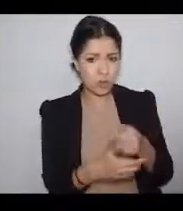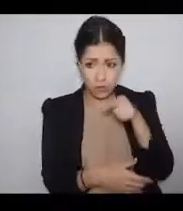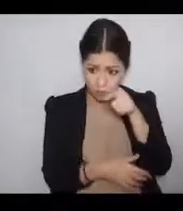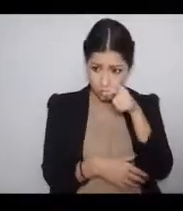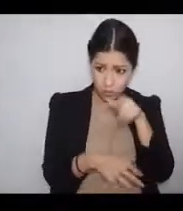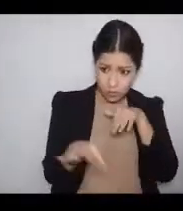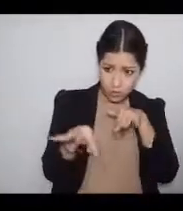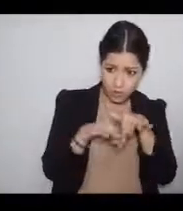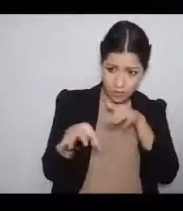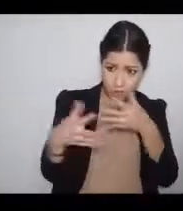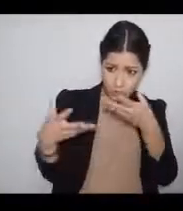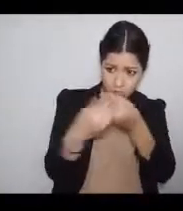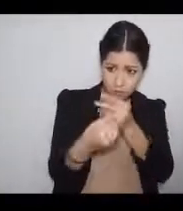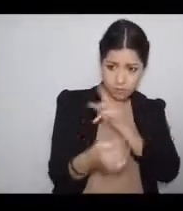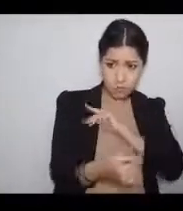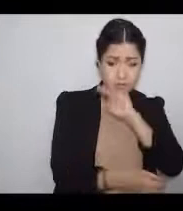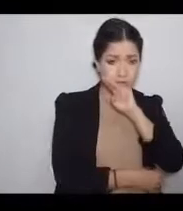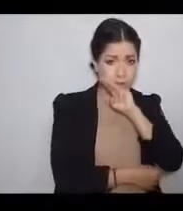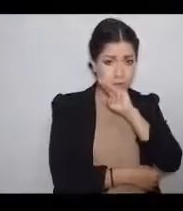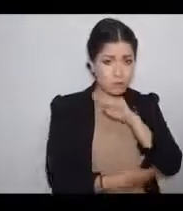¿Trabajaste con mi mamá?